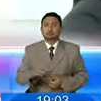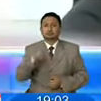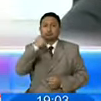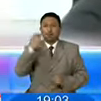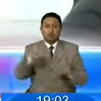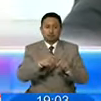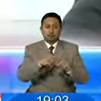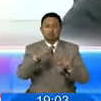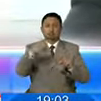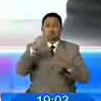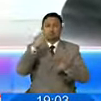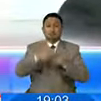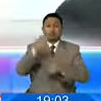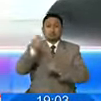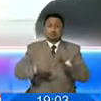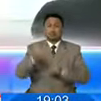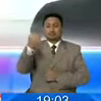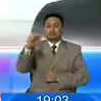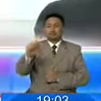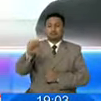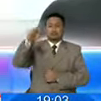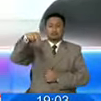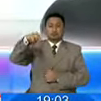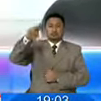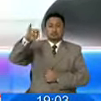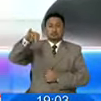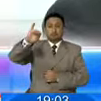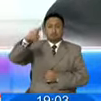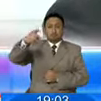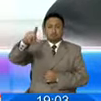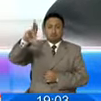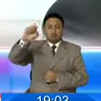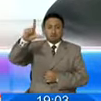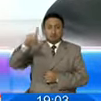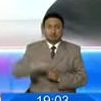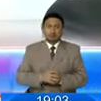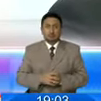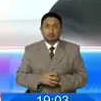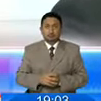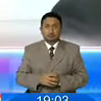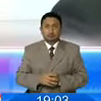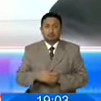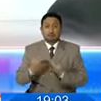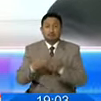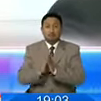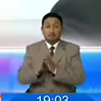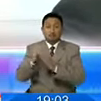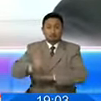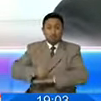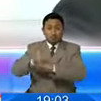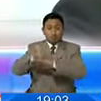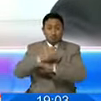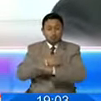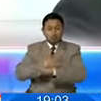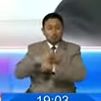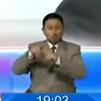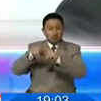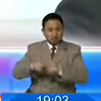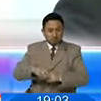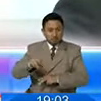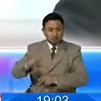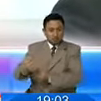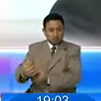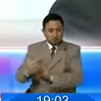San Miguel, según información extraoficial que estoy pidiendo a las autoridades competentes que se verifique esa